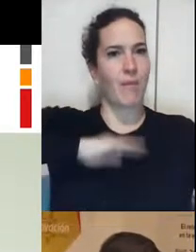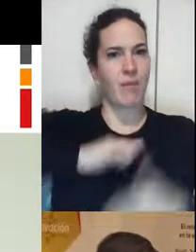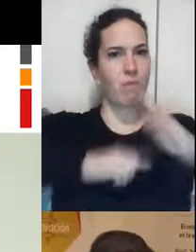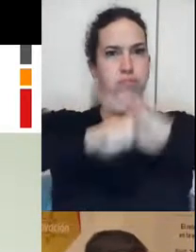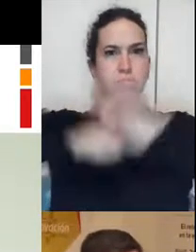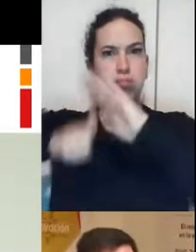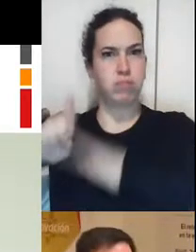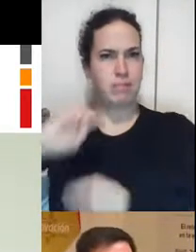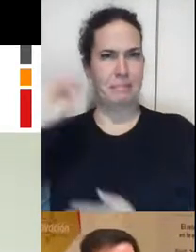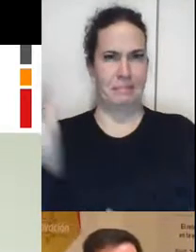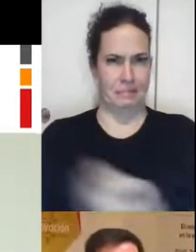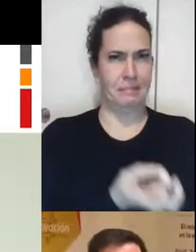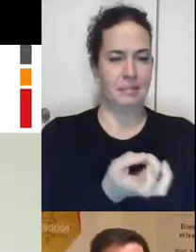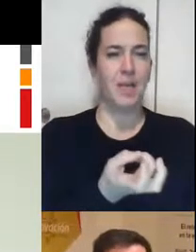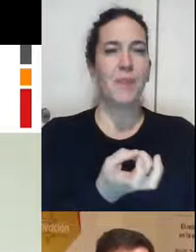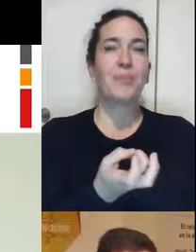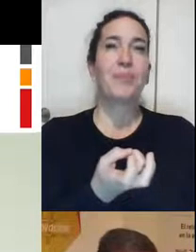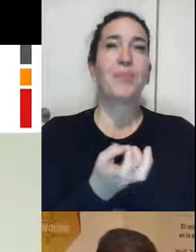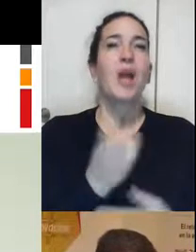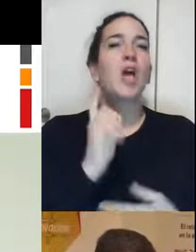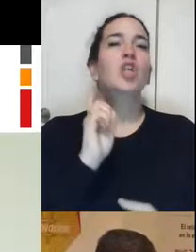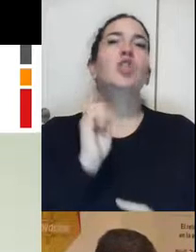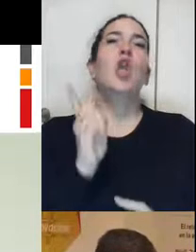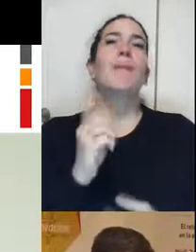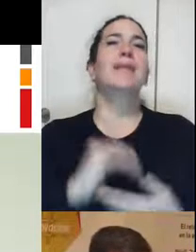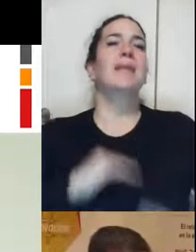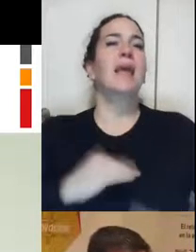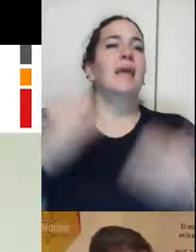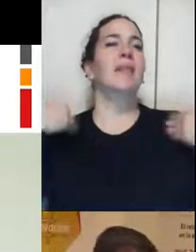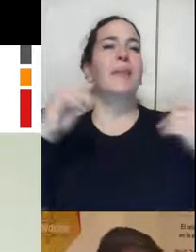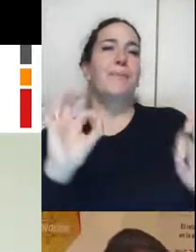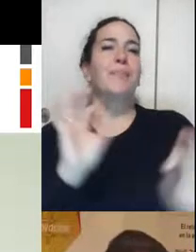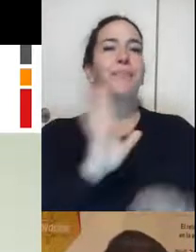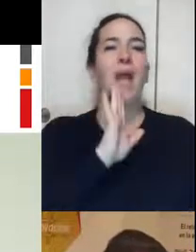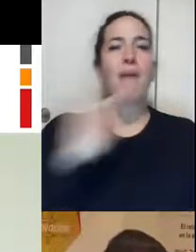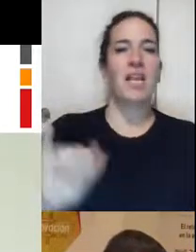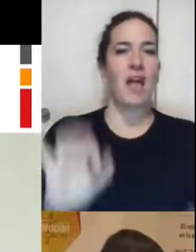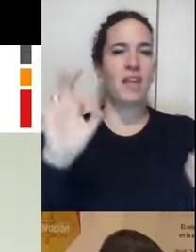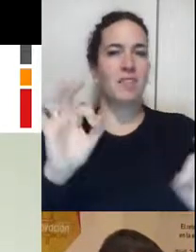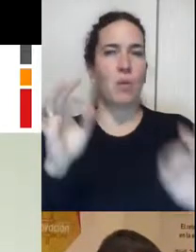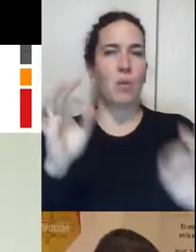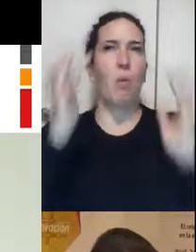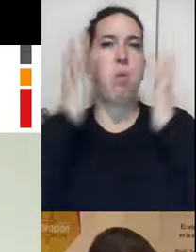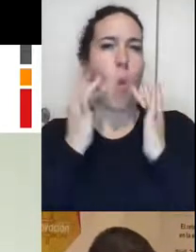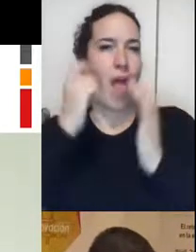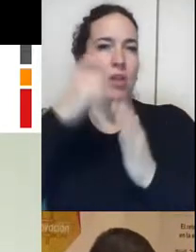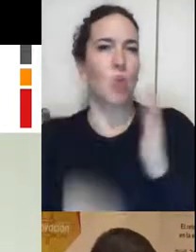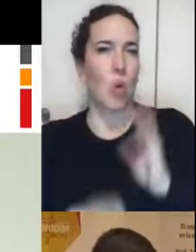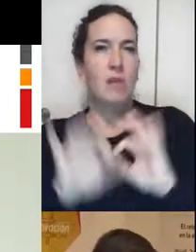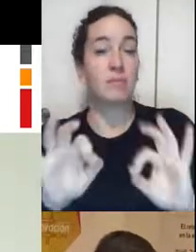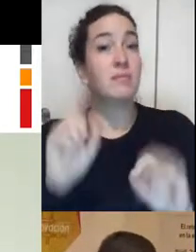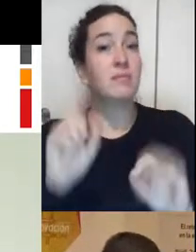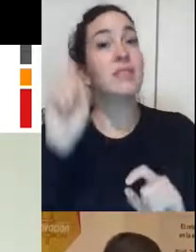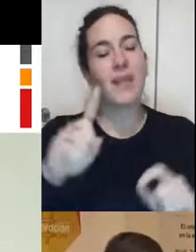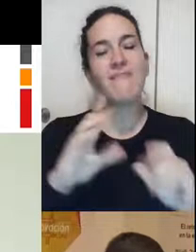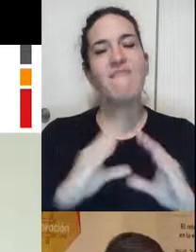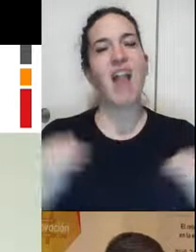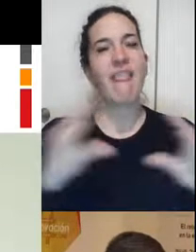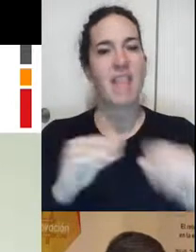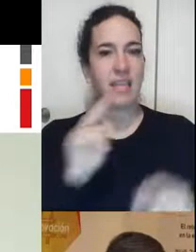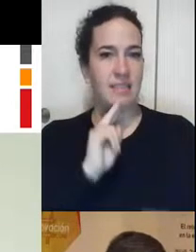sentido, no esas competencias que decimos de habilidades duras normalmente, sino las habilidades blandas, también estas